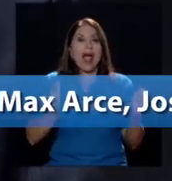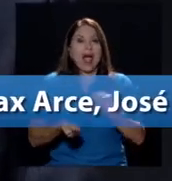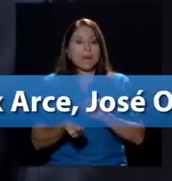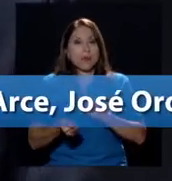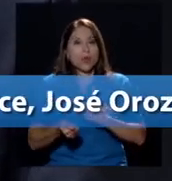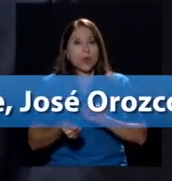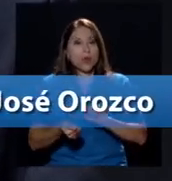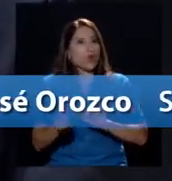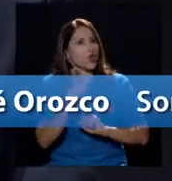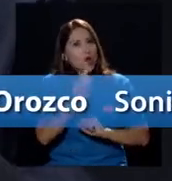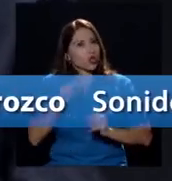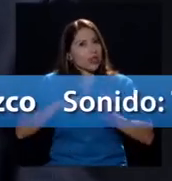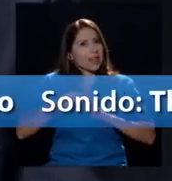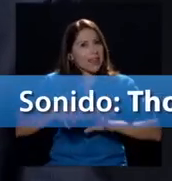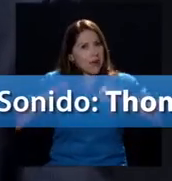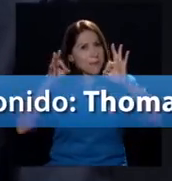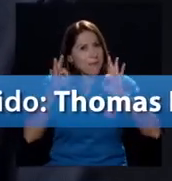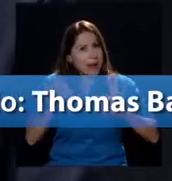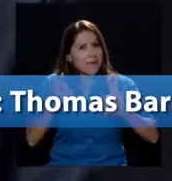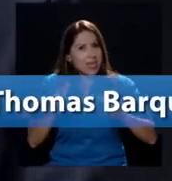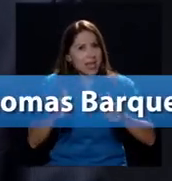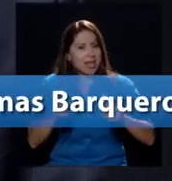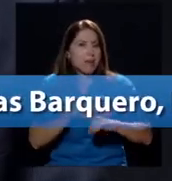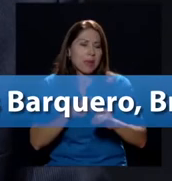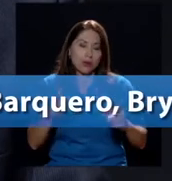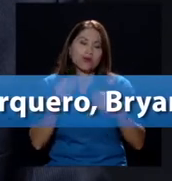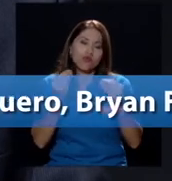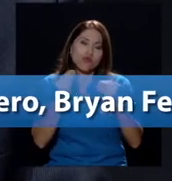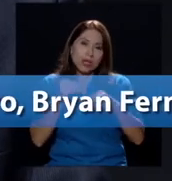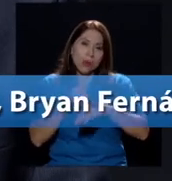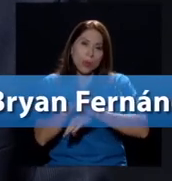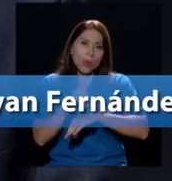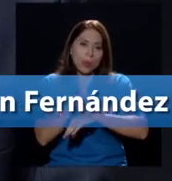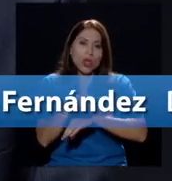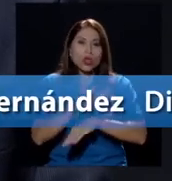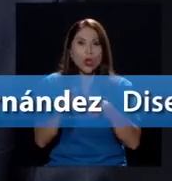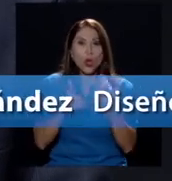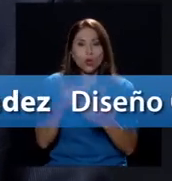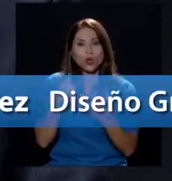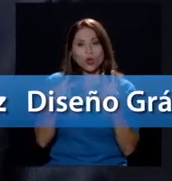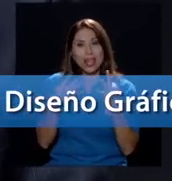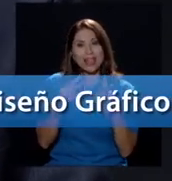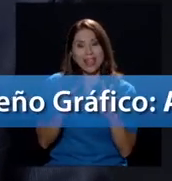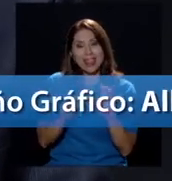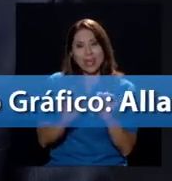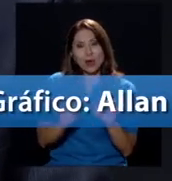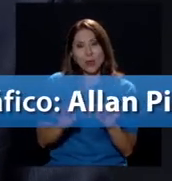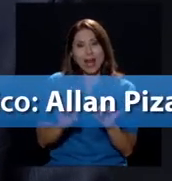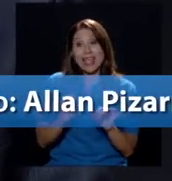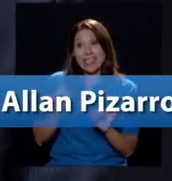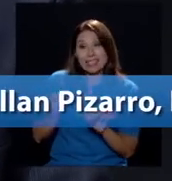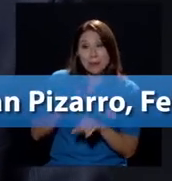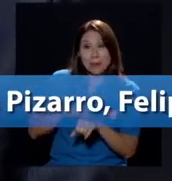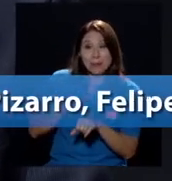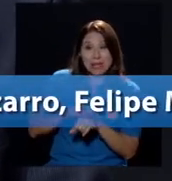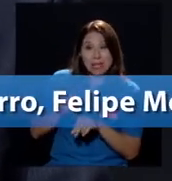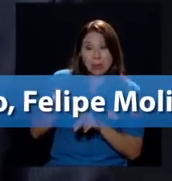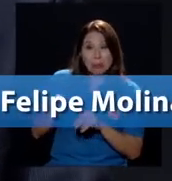que tiene es enorme entonces eso yo lo traté de incorporar y si me permite un pequeño apunte